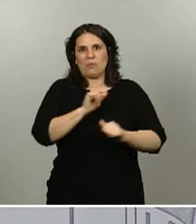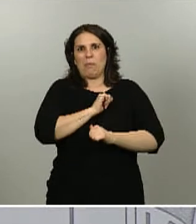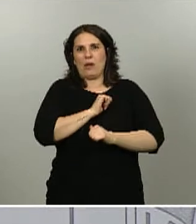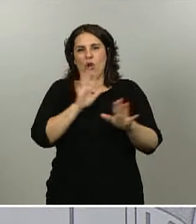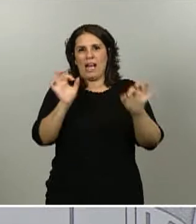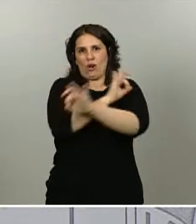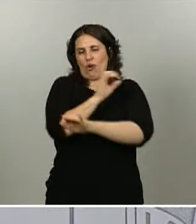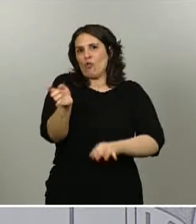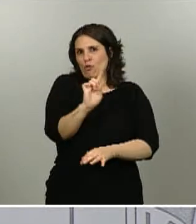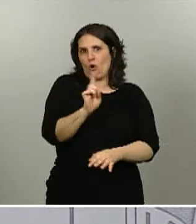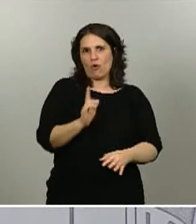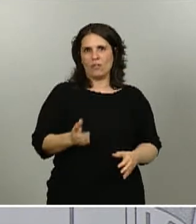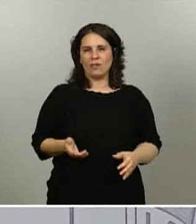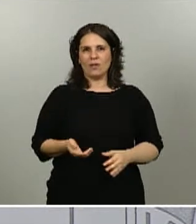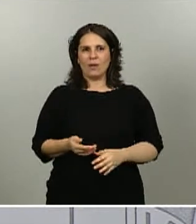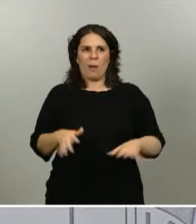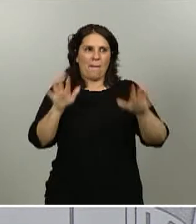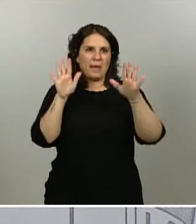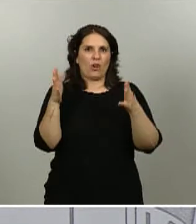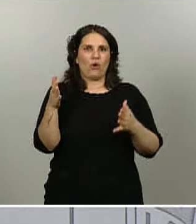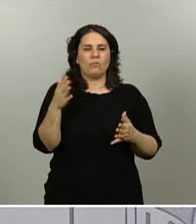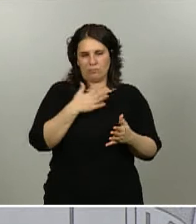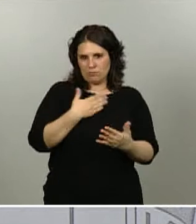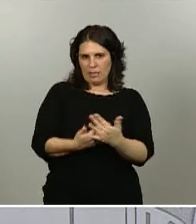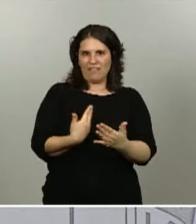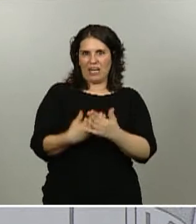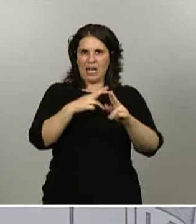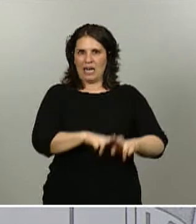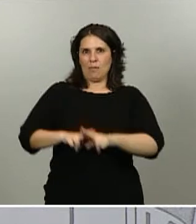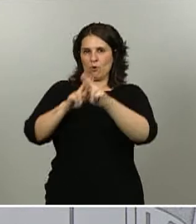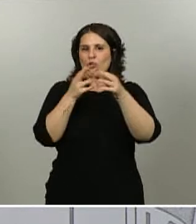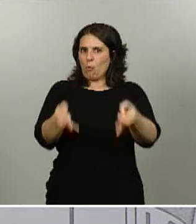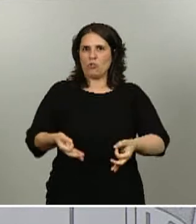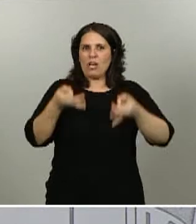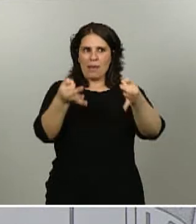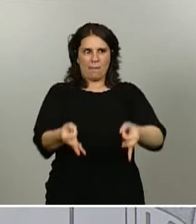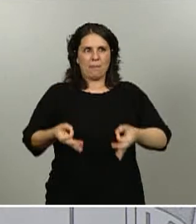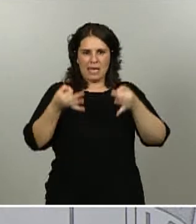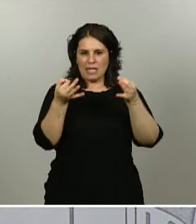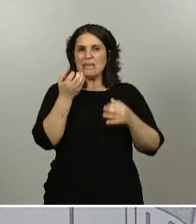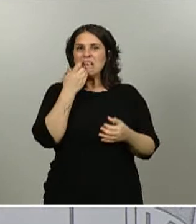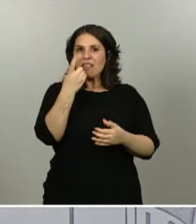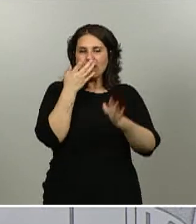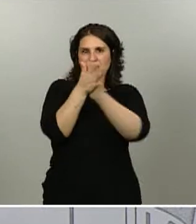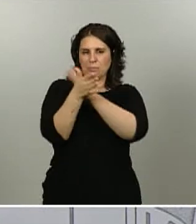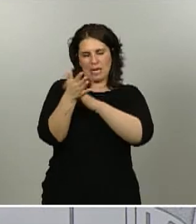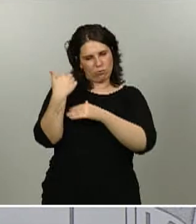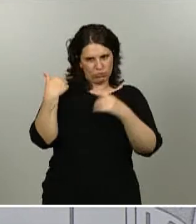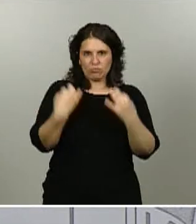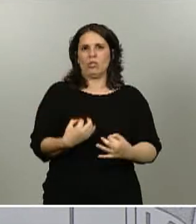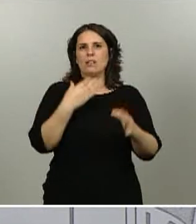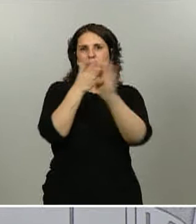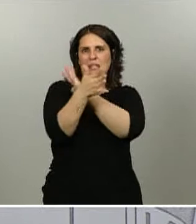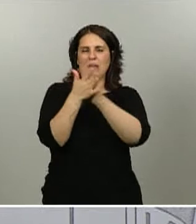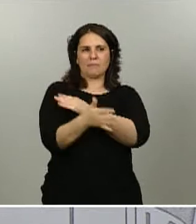todo caso los verificaremos como hacemos siempre todas las veces que es necesario. Luego, en cuanto a los